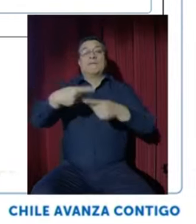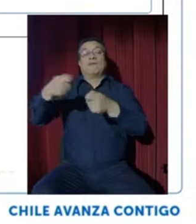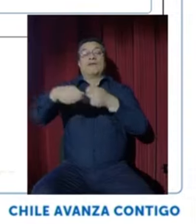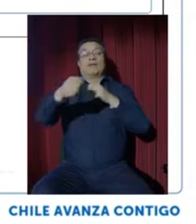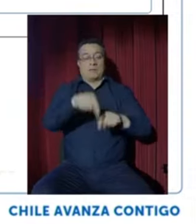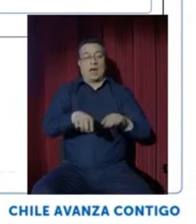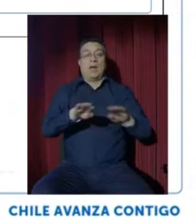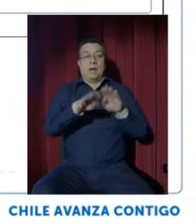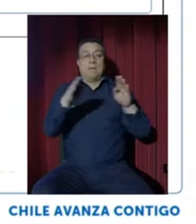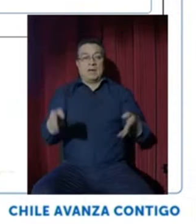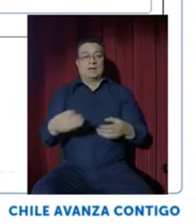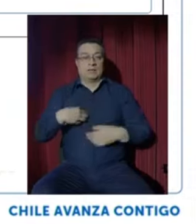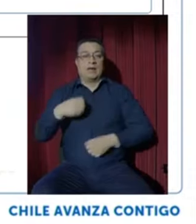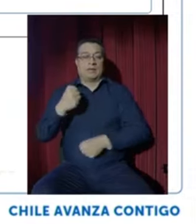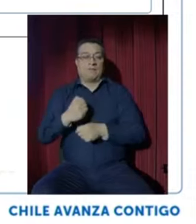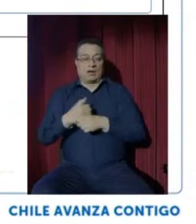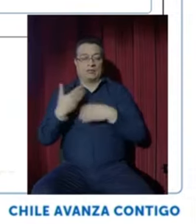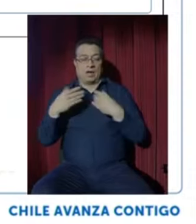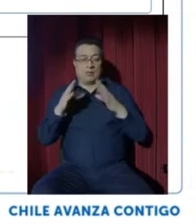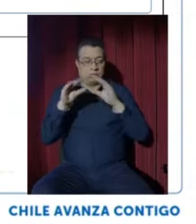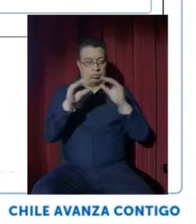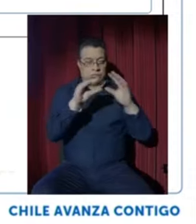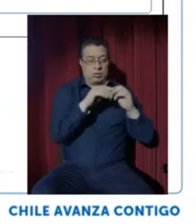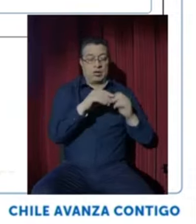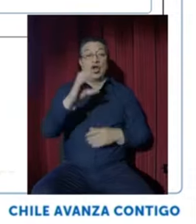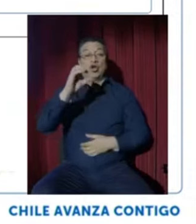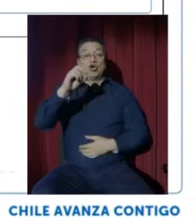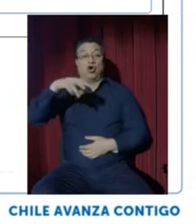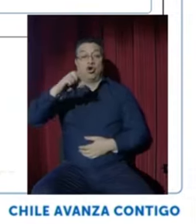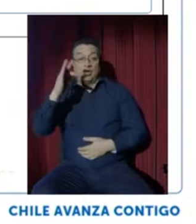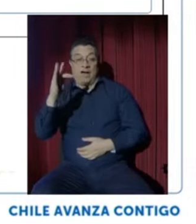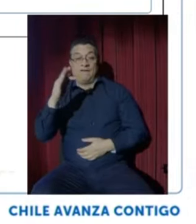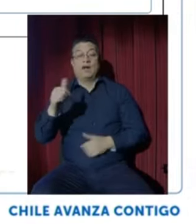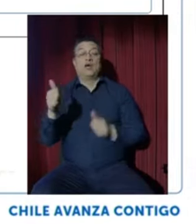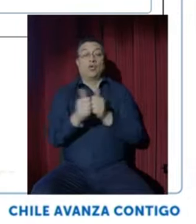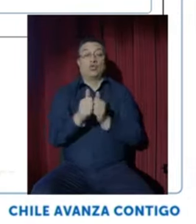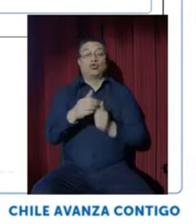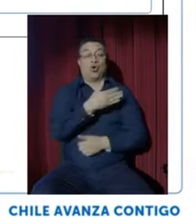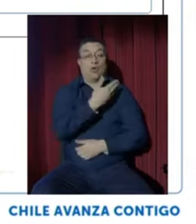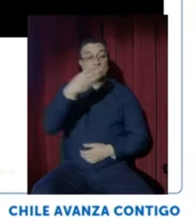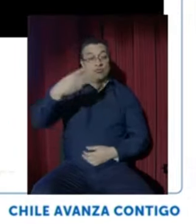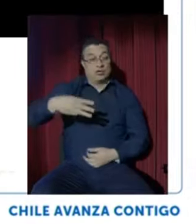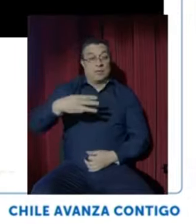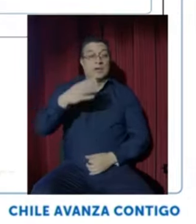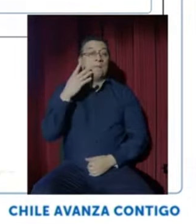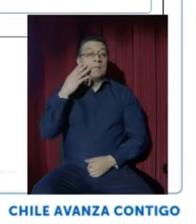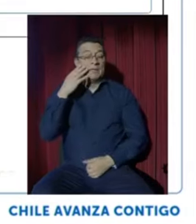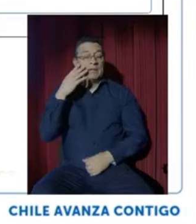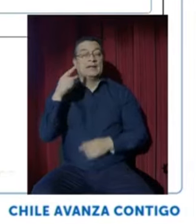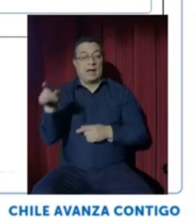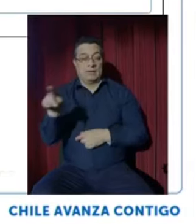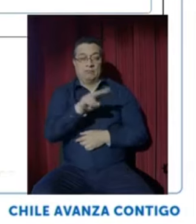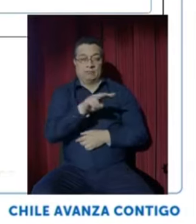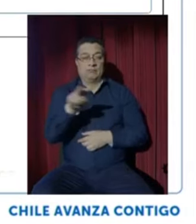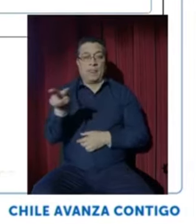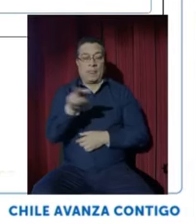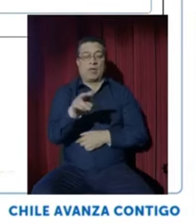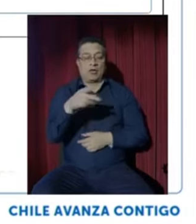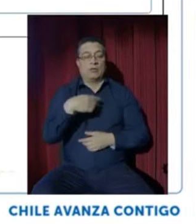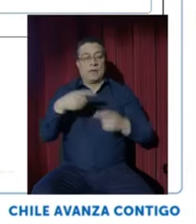trabajo eh También conaf con la municipalidad de de melipilla son quienes están